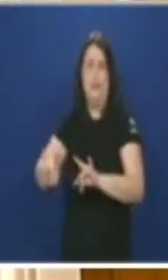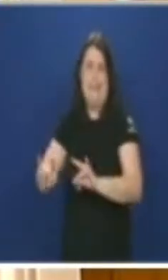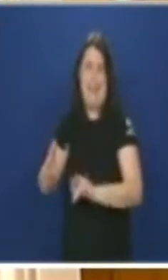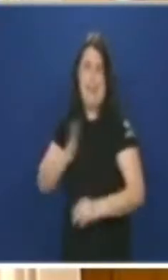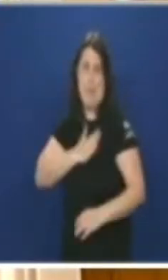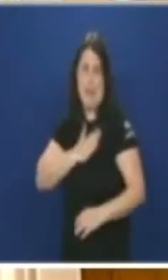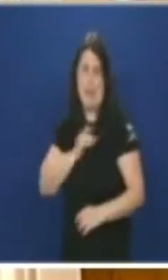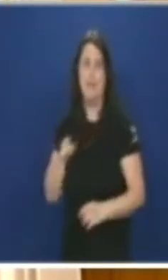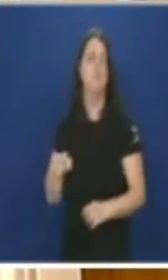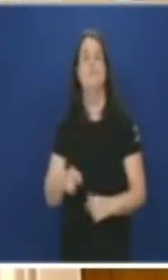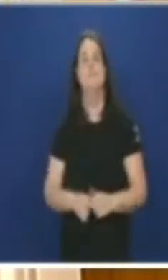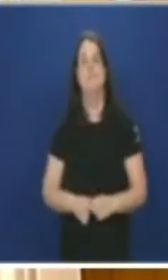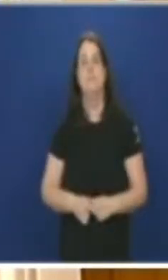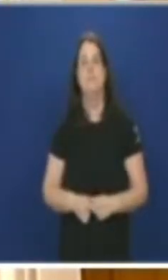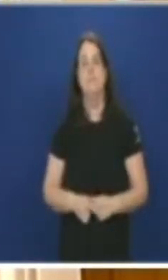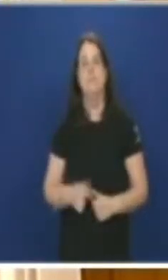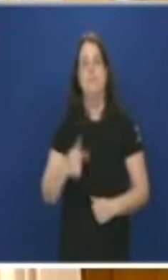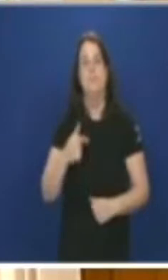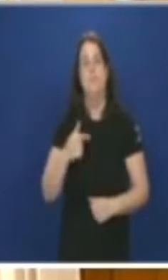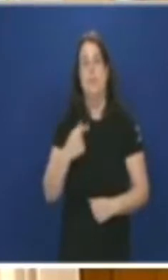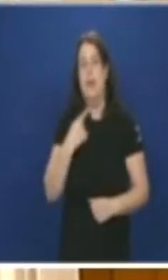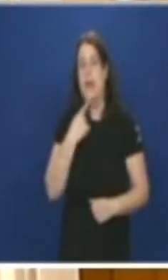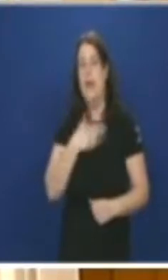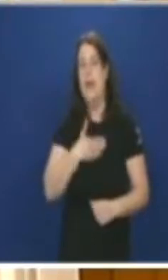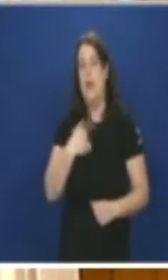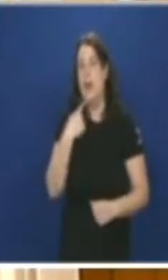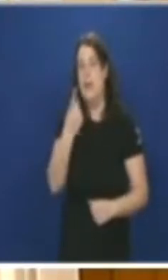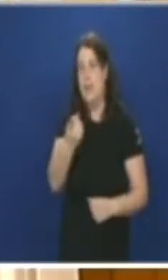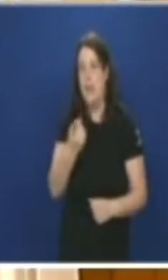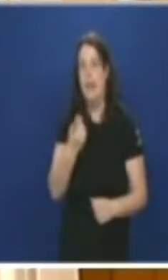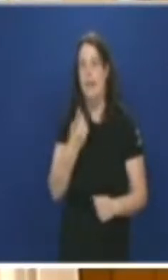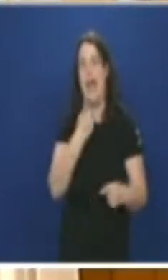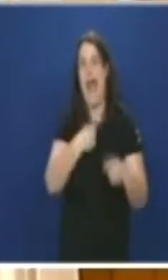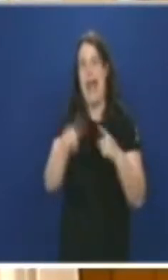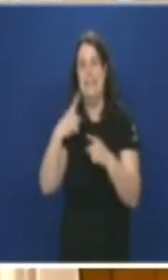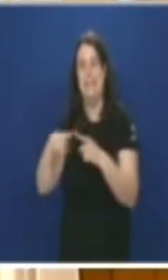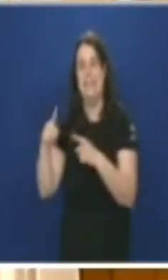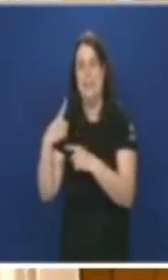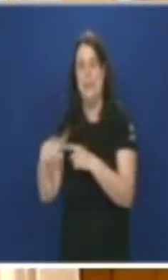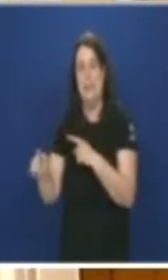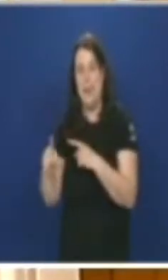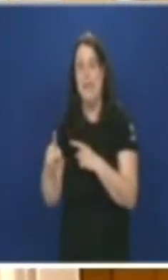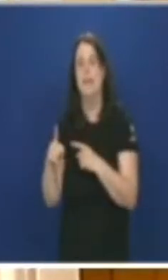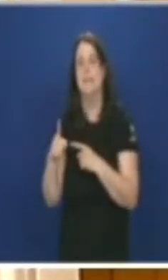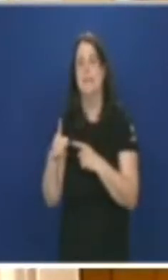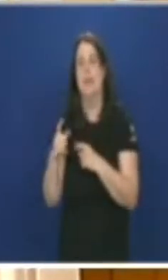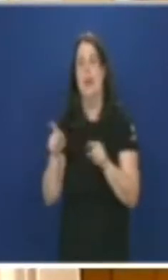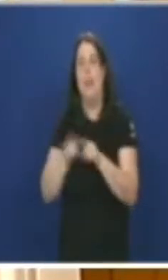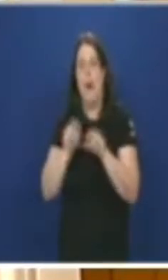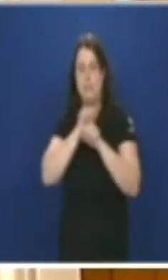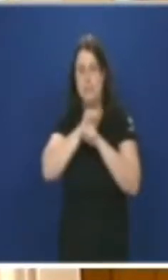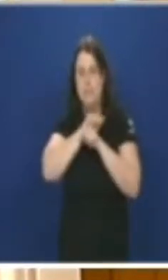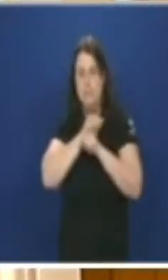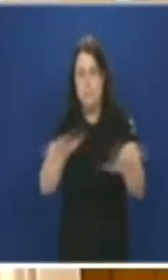eu quero salientar as actividades que se refiren a espallar e fomentar a memoria e obra de